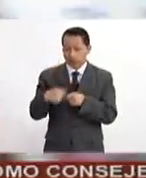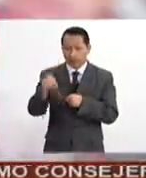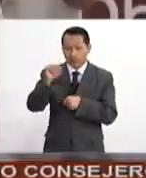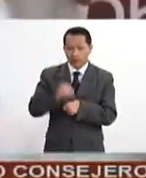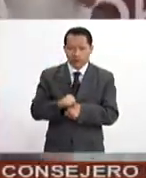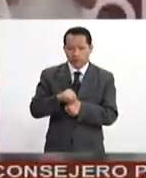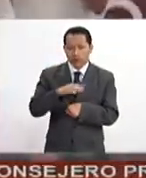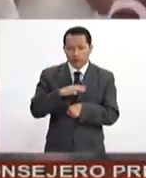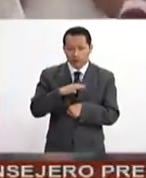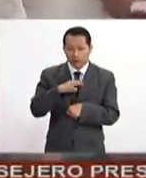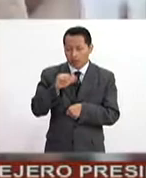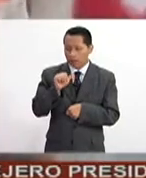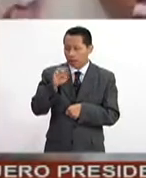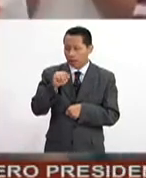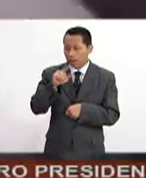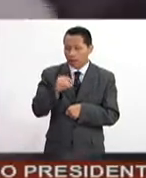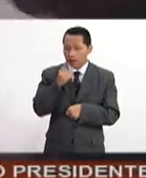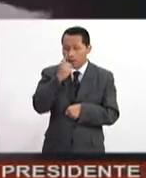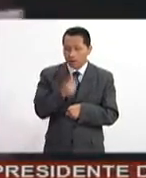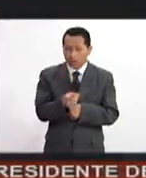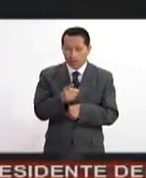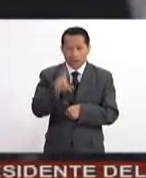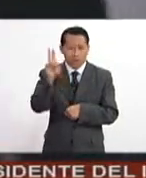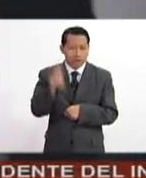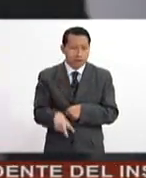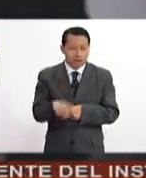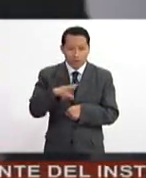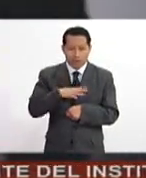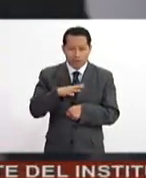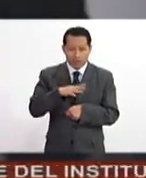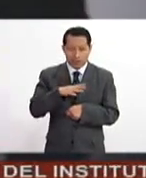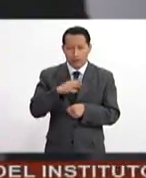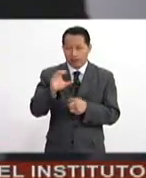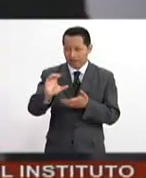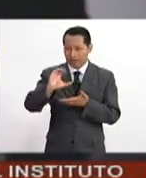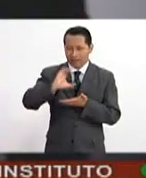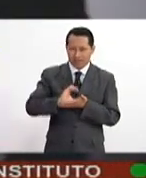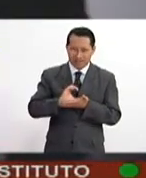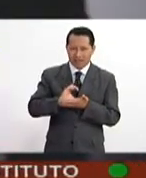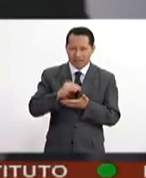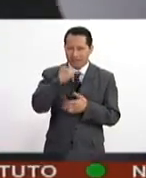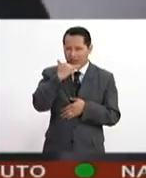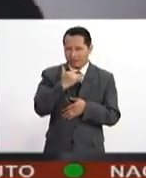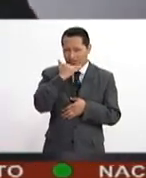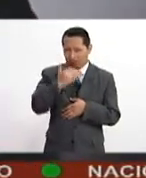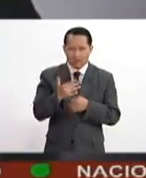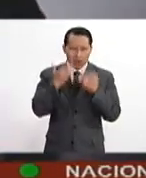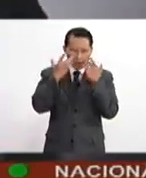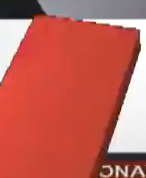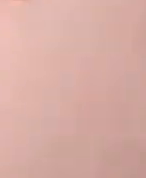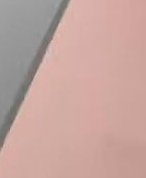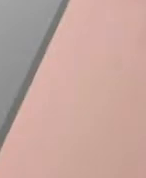López Obrador aseguró que si se comprobaba que recibía dinero ilícito, pues renunciaría a la política.